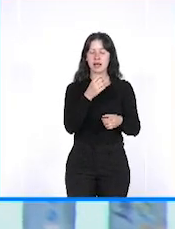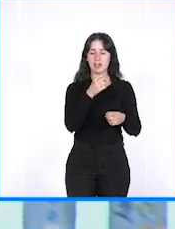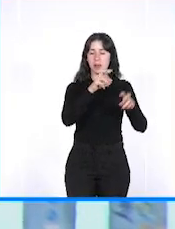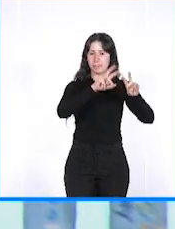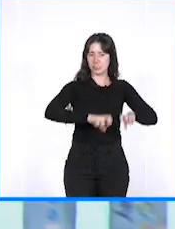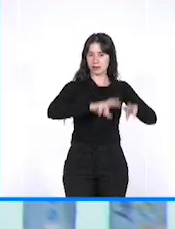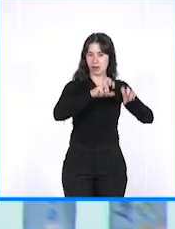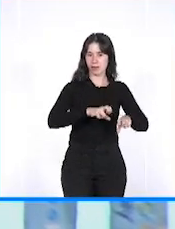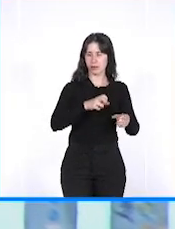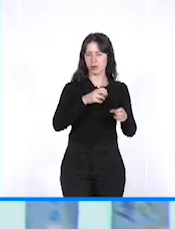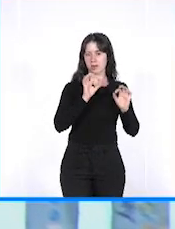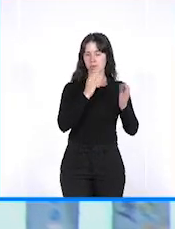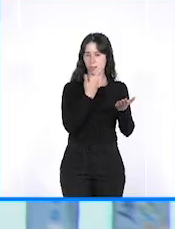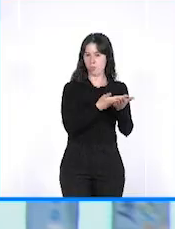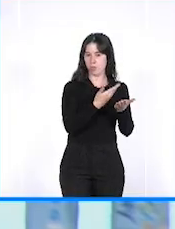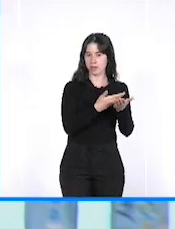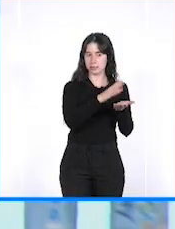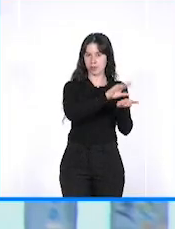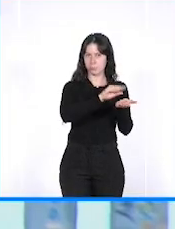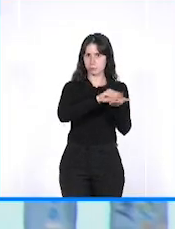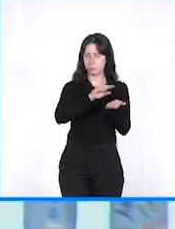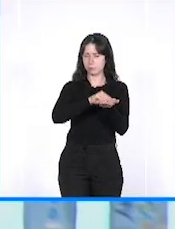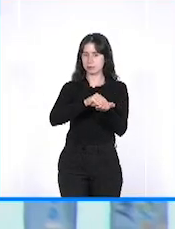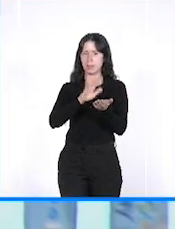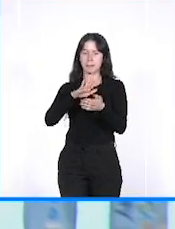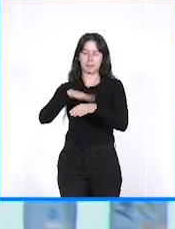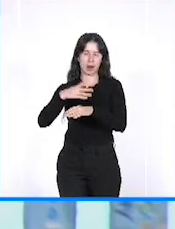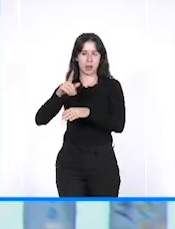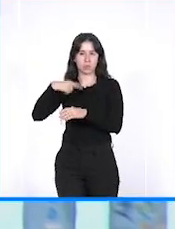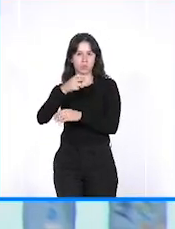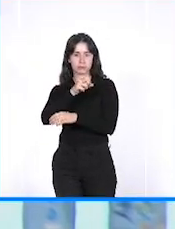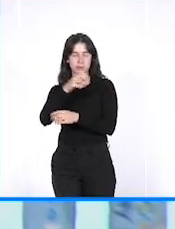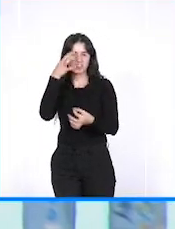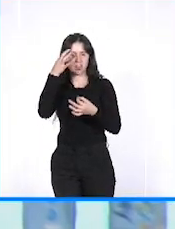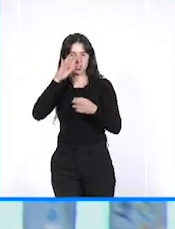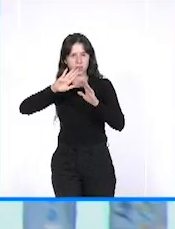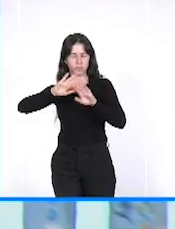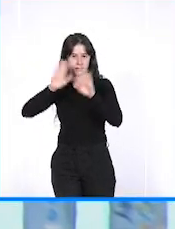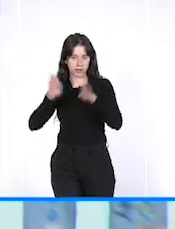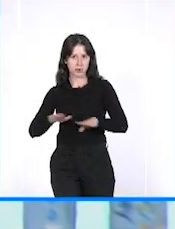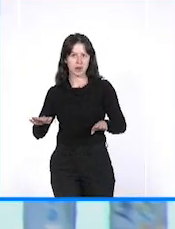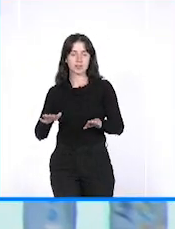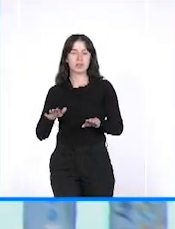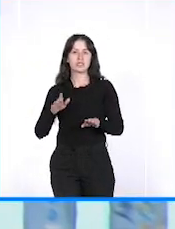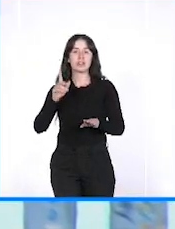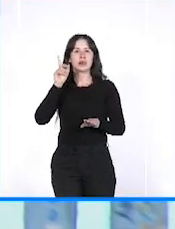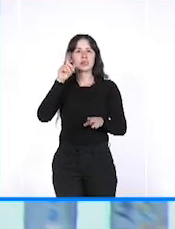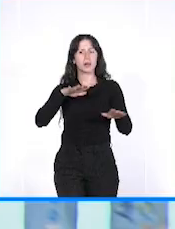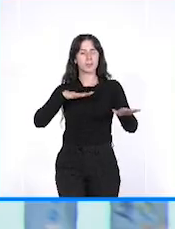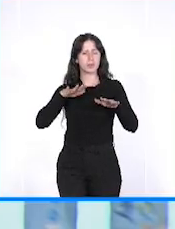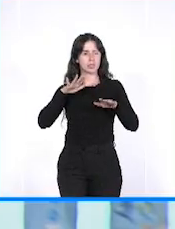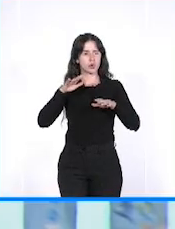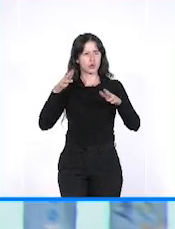tenemos vale para tener ya los datos definitivos y poder compartirlos y como movimiento asociativo creo que que